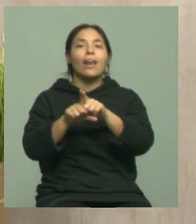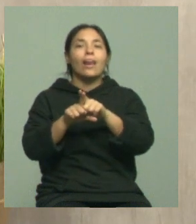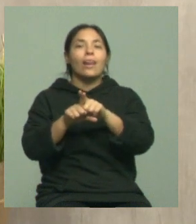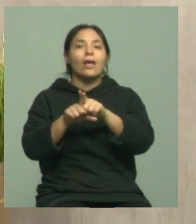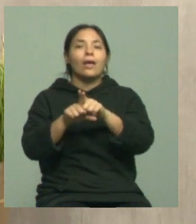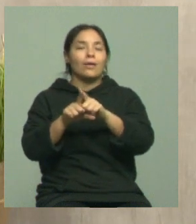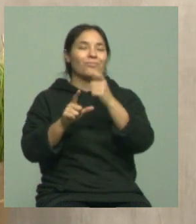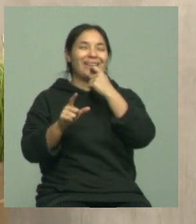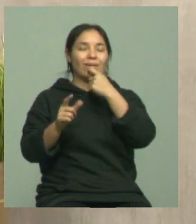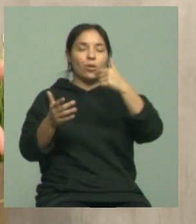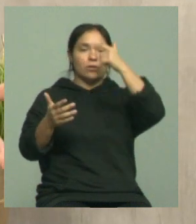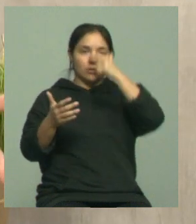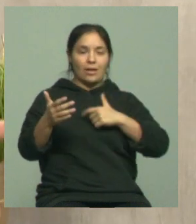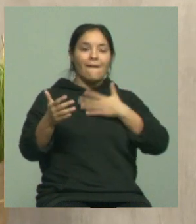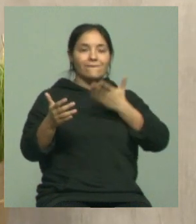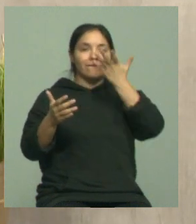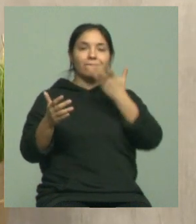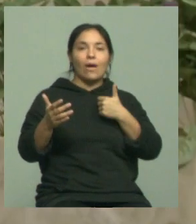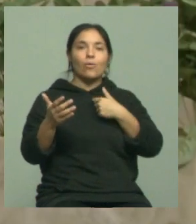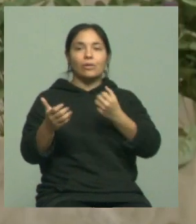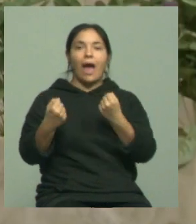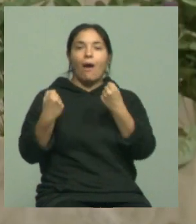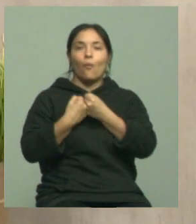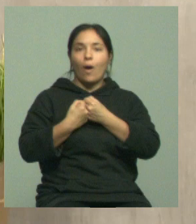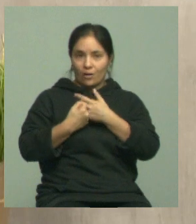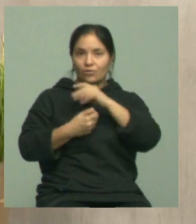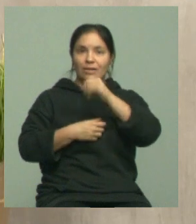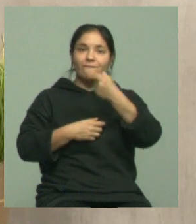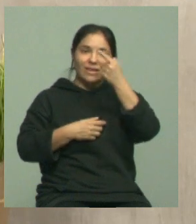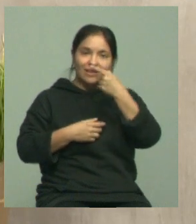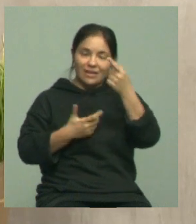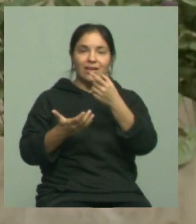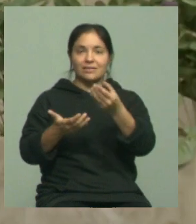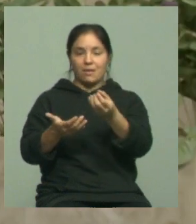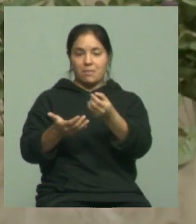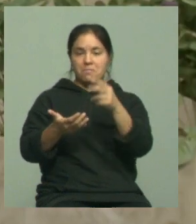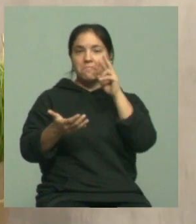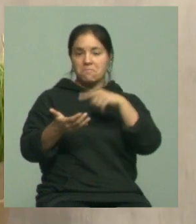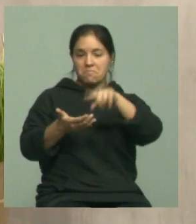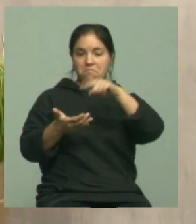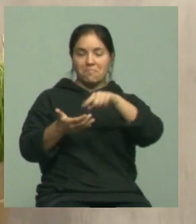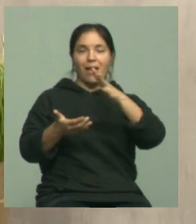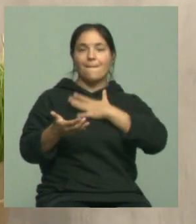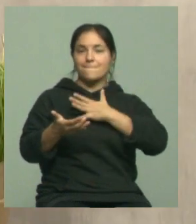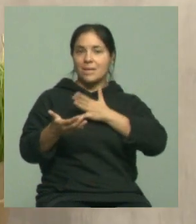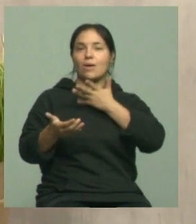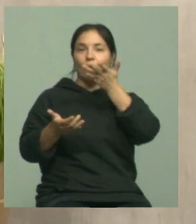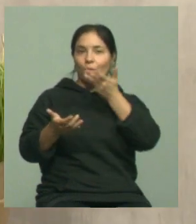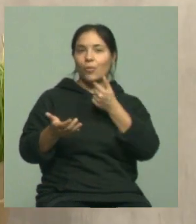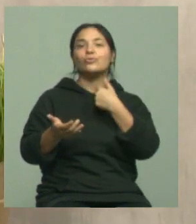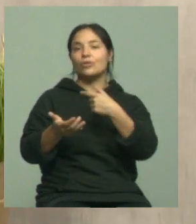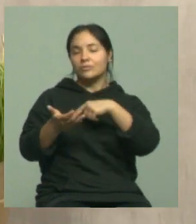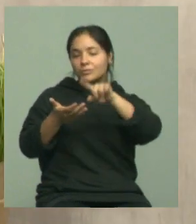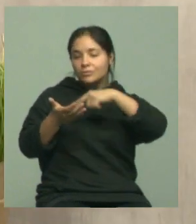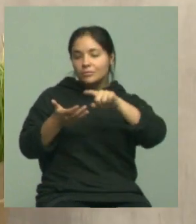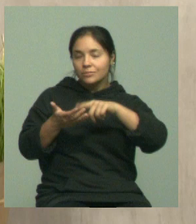lo que está de acuerdo con vos, ¿no? Lo que te interesa. O lo que te interesa, o lo que va con tu mundo. Con tu perfil.